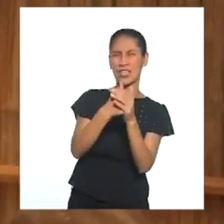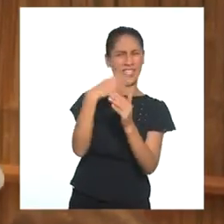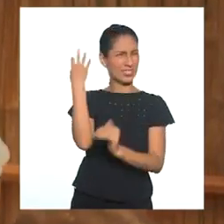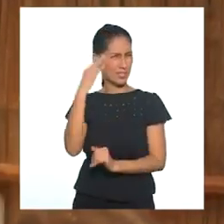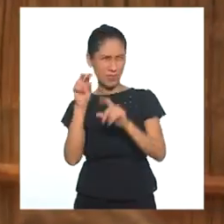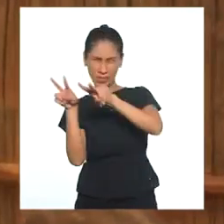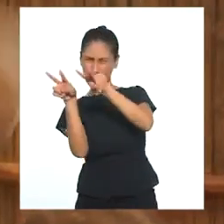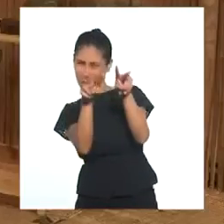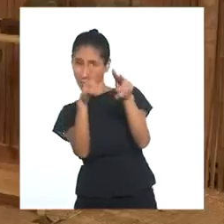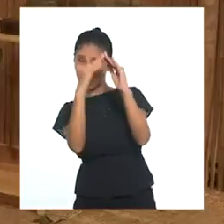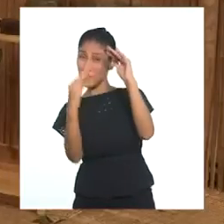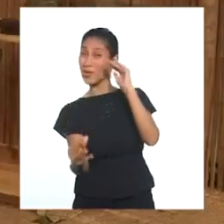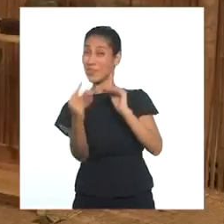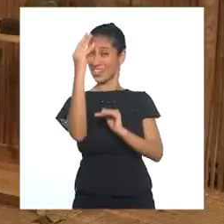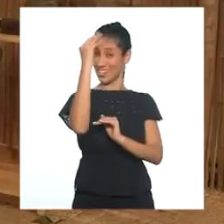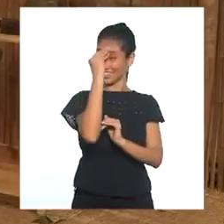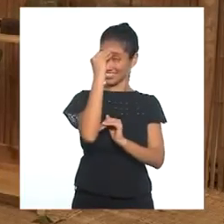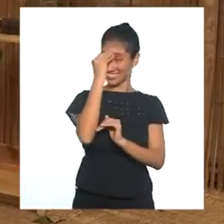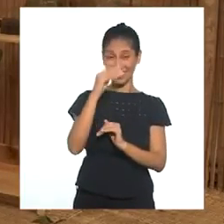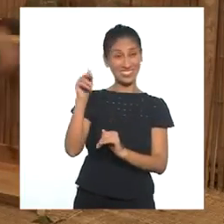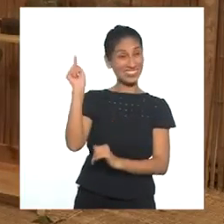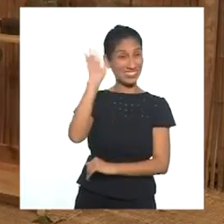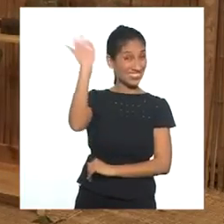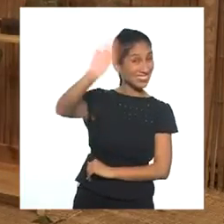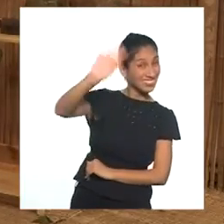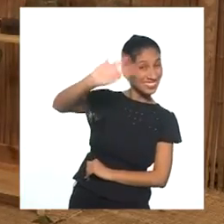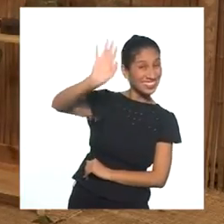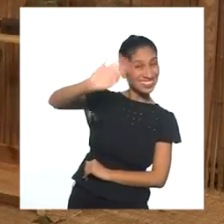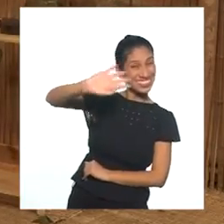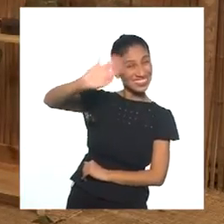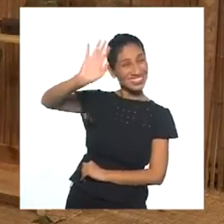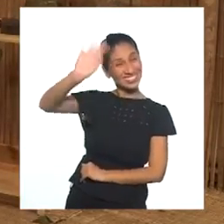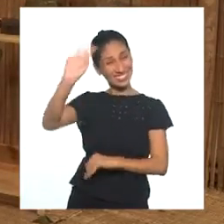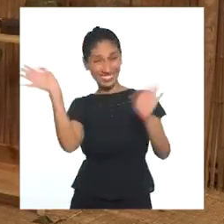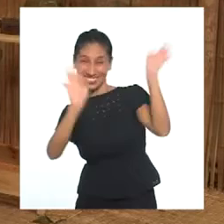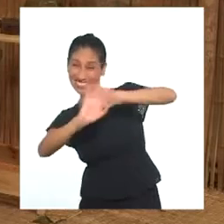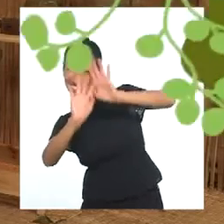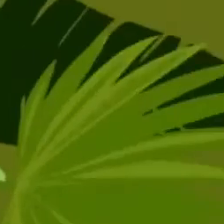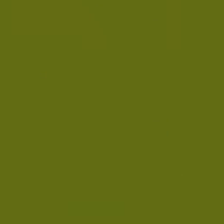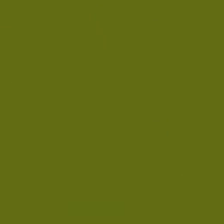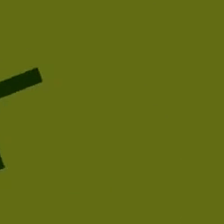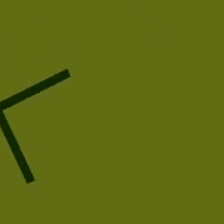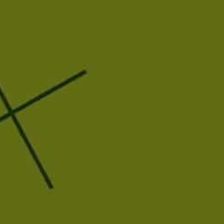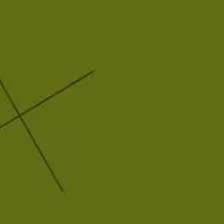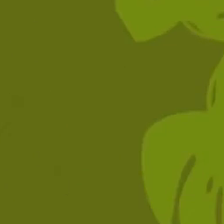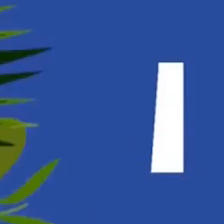programa de siempre. ¡Aprendo en casa! ¡Nos vemos!